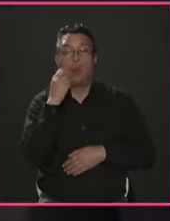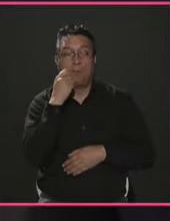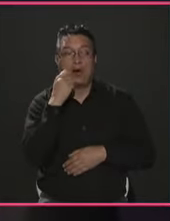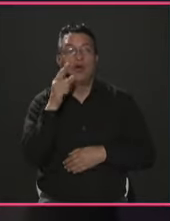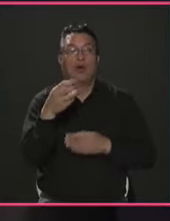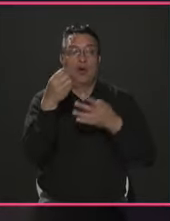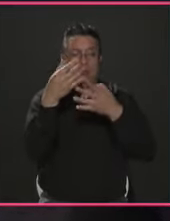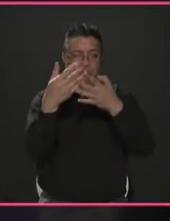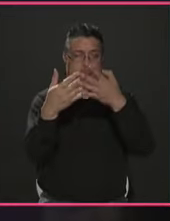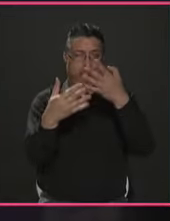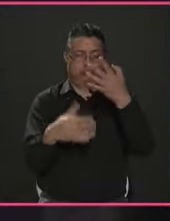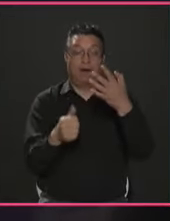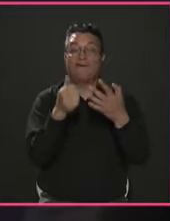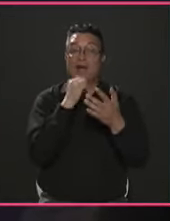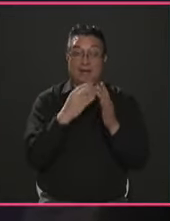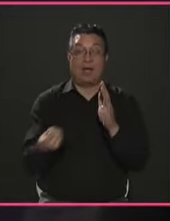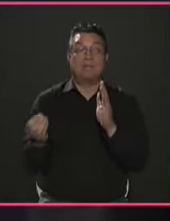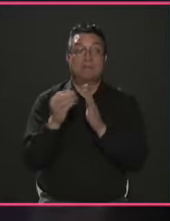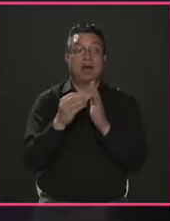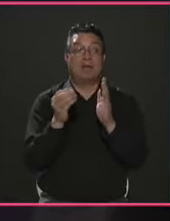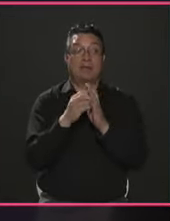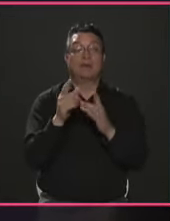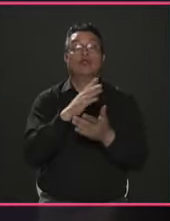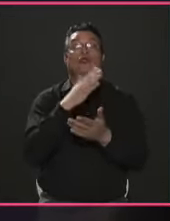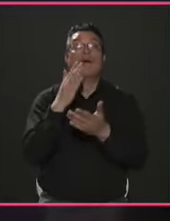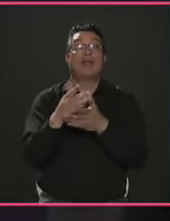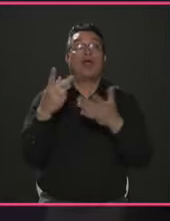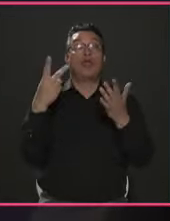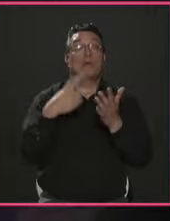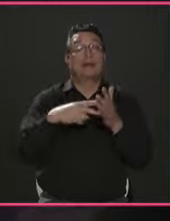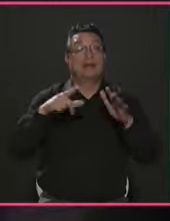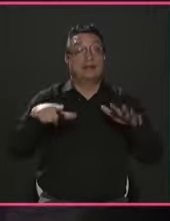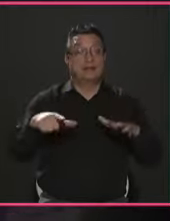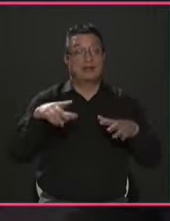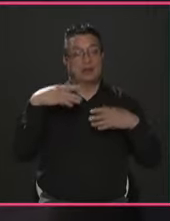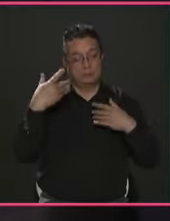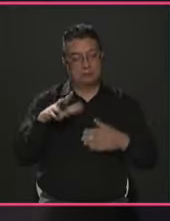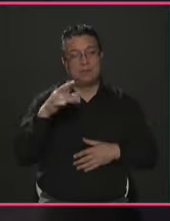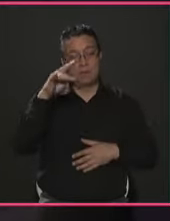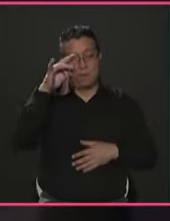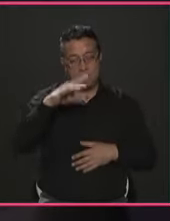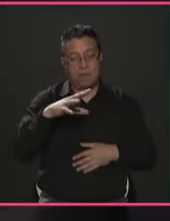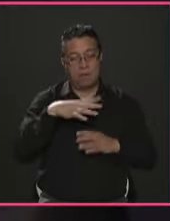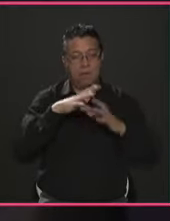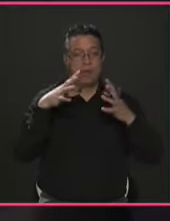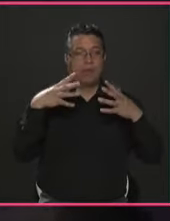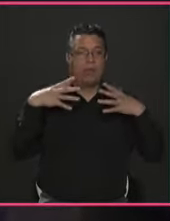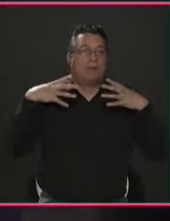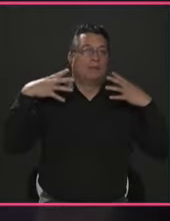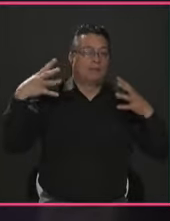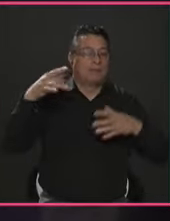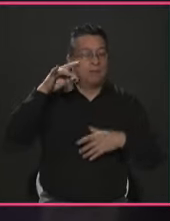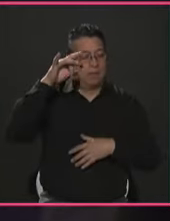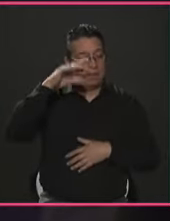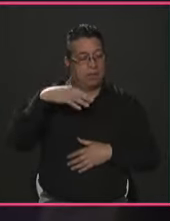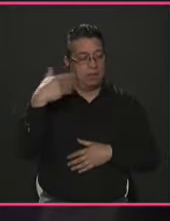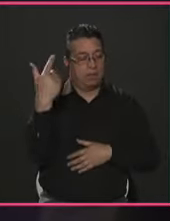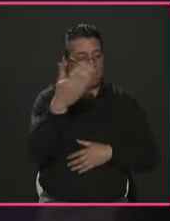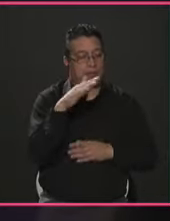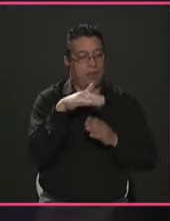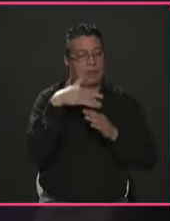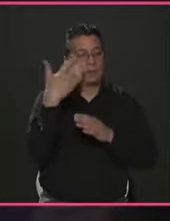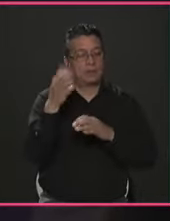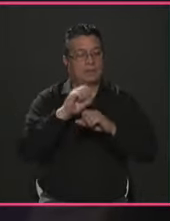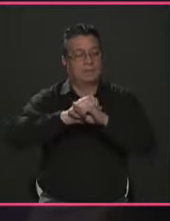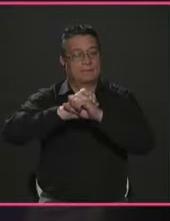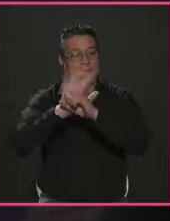lista incompleta llega Solamente hasta el 2017 y por supuesto que sabemos que algo muy grande pasó Poco después de eso